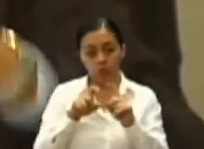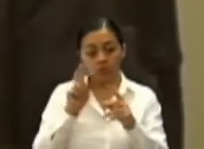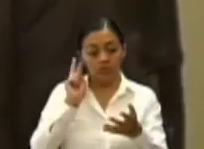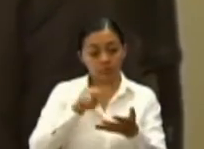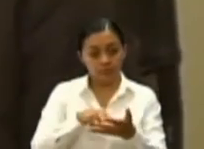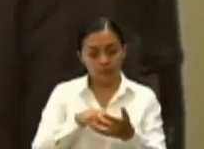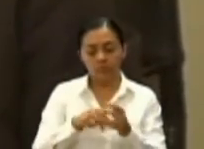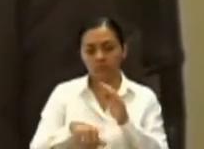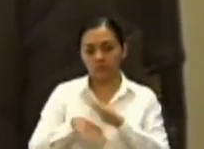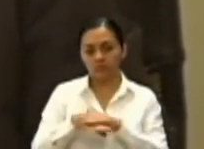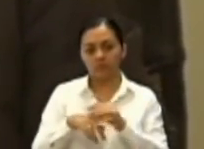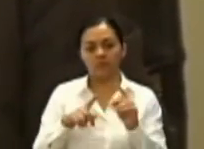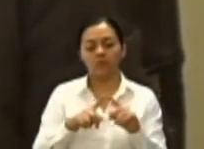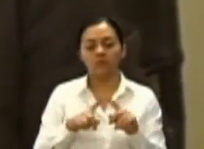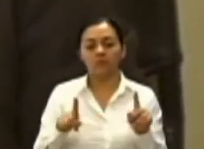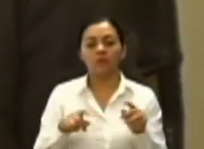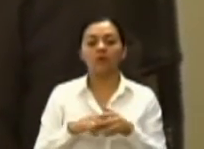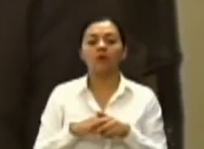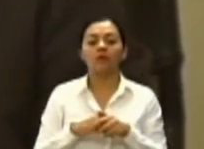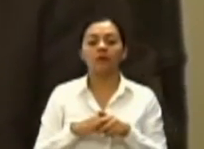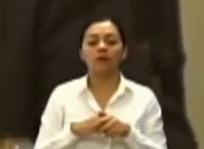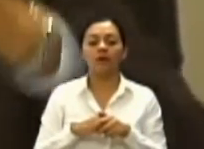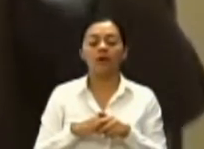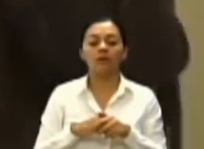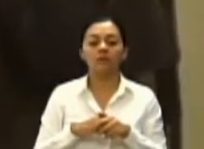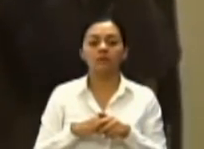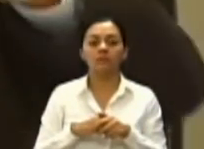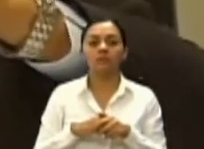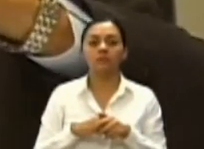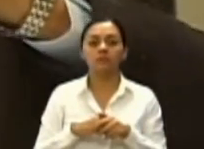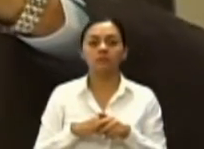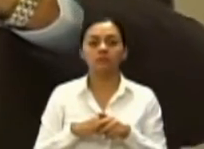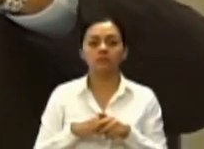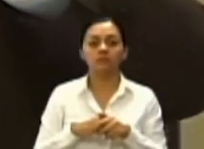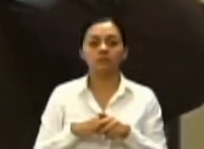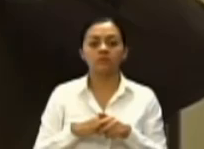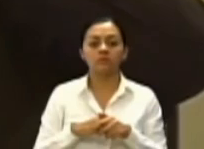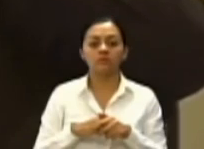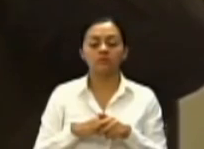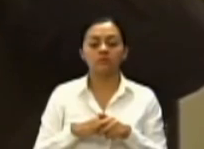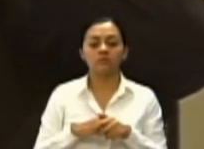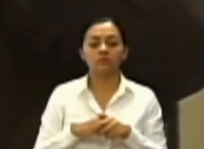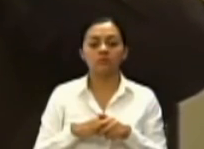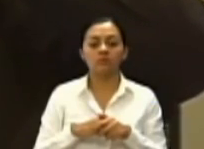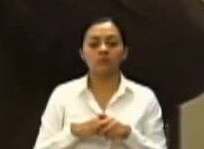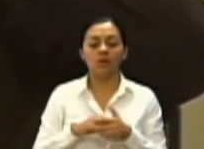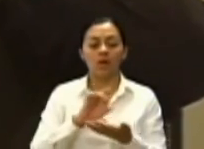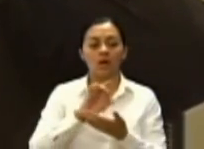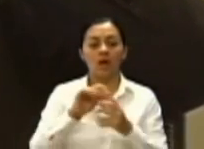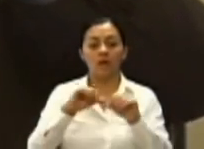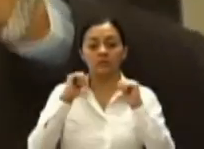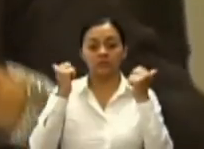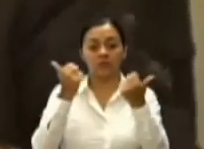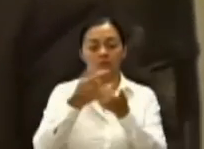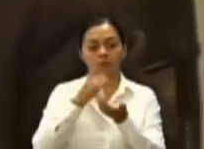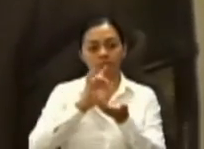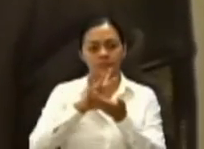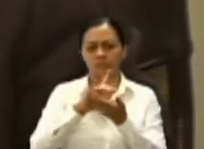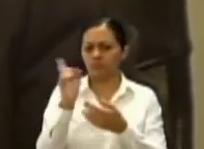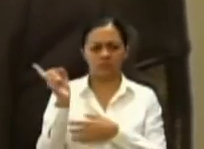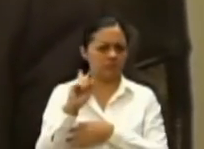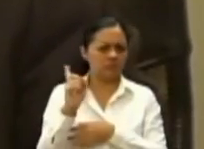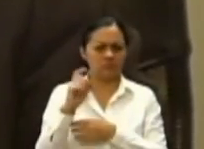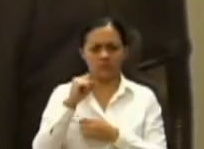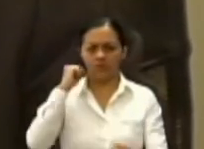médicos privados etcétera dice la versión de prensa que fue expulsado de la asamblea no fue agredido